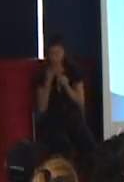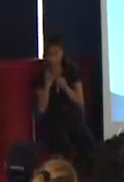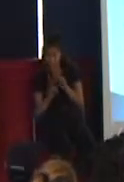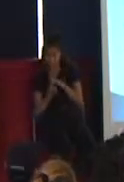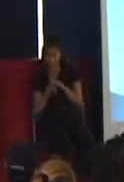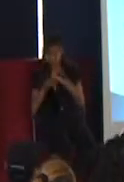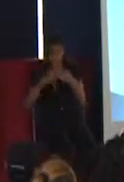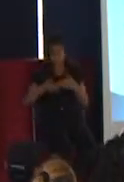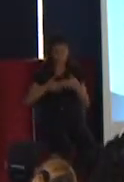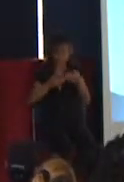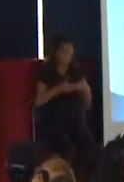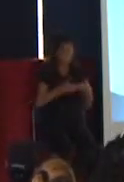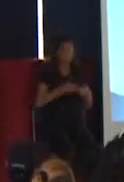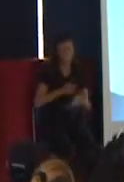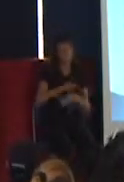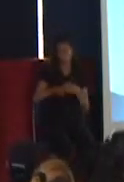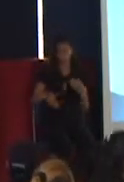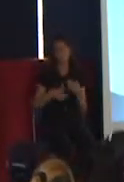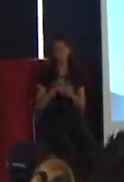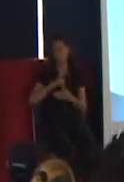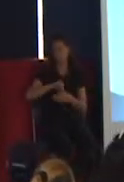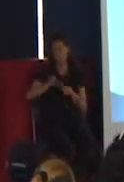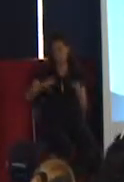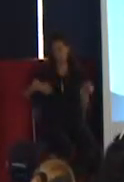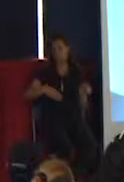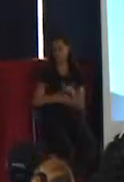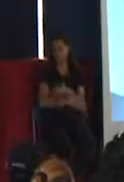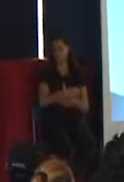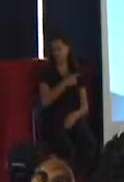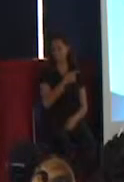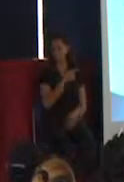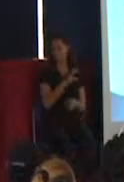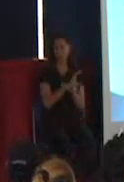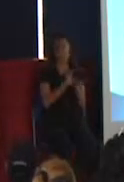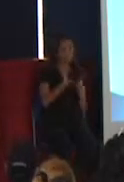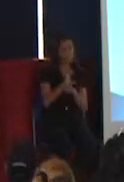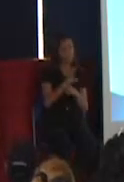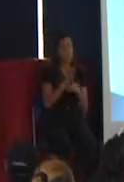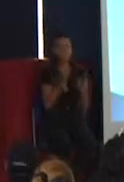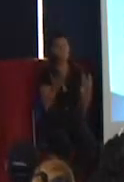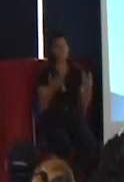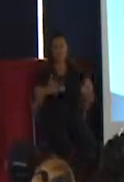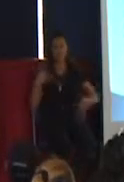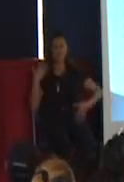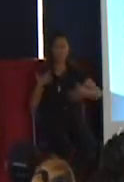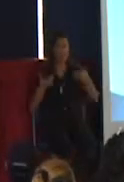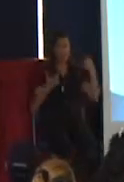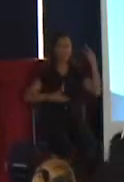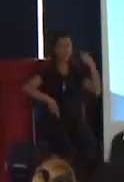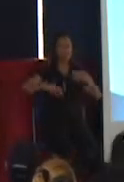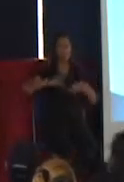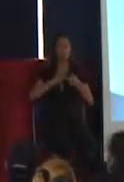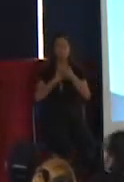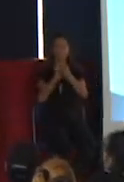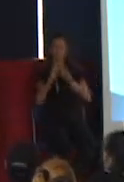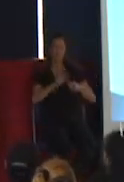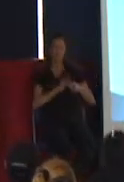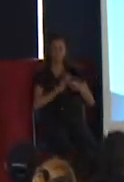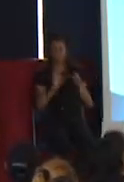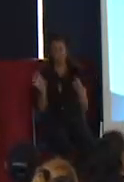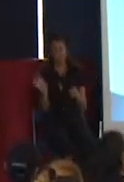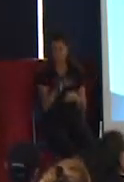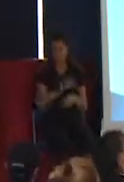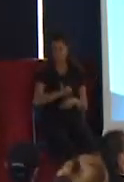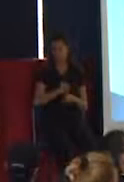con discapacidad tienen el pleno derecho de una cultura, recreación y deporte,